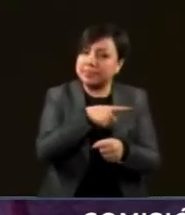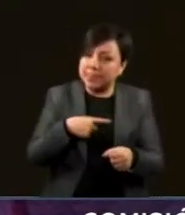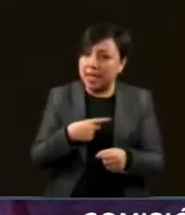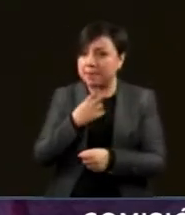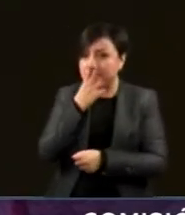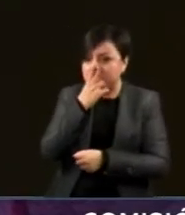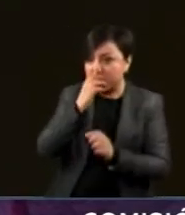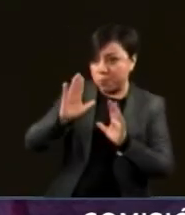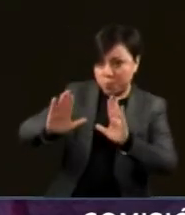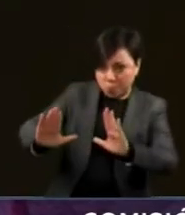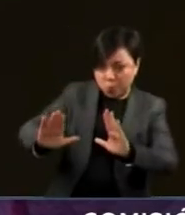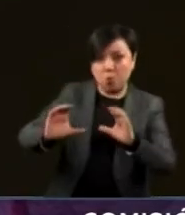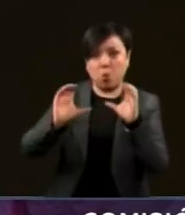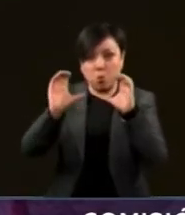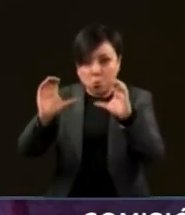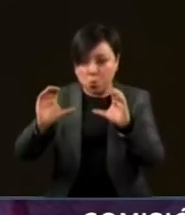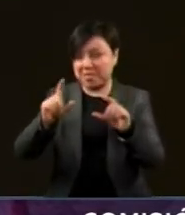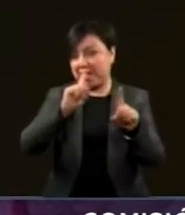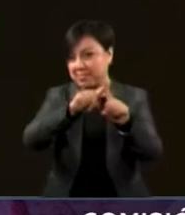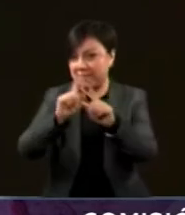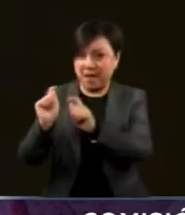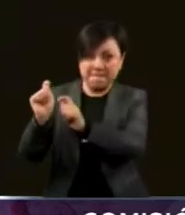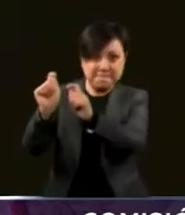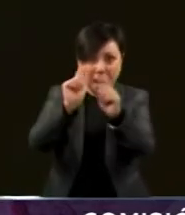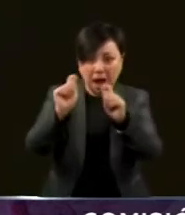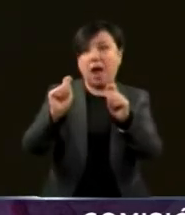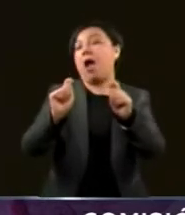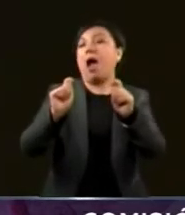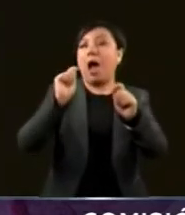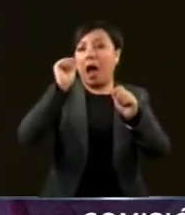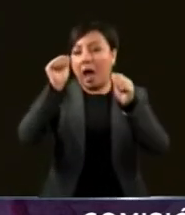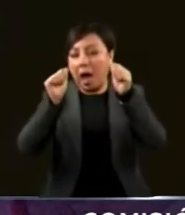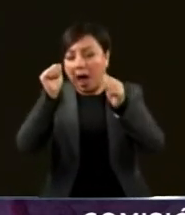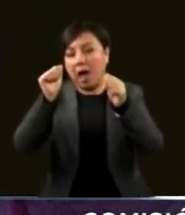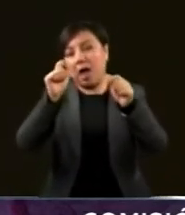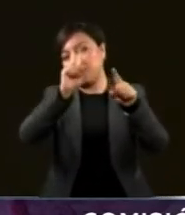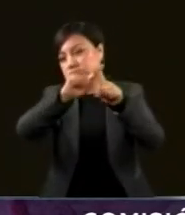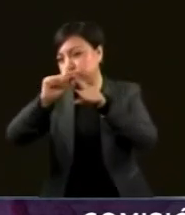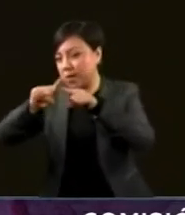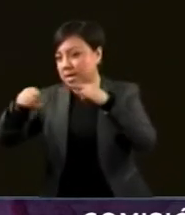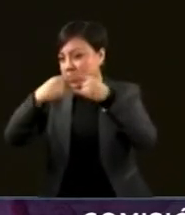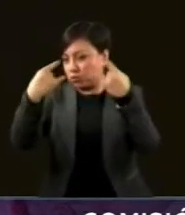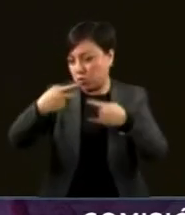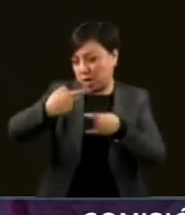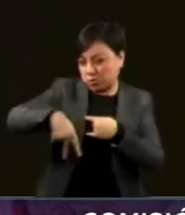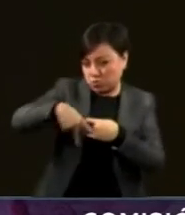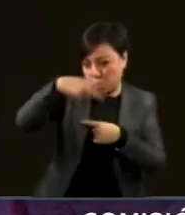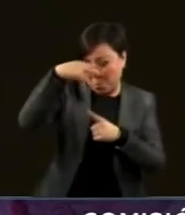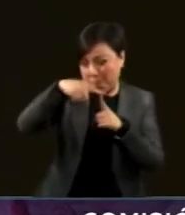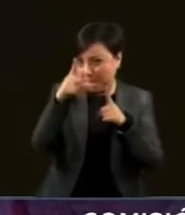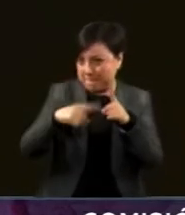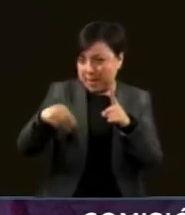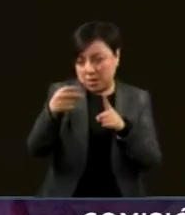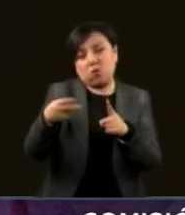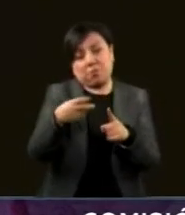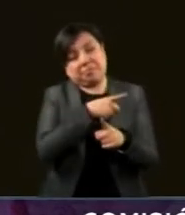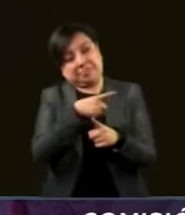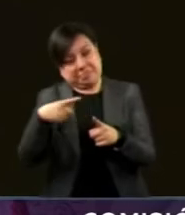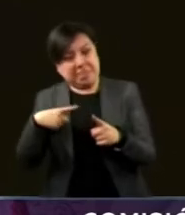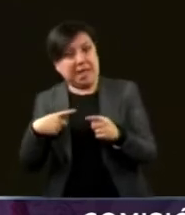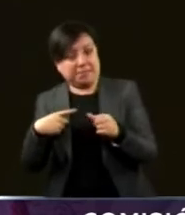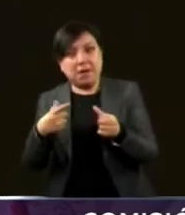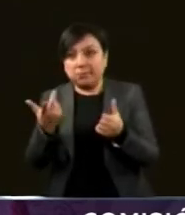proteger y mantener los monumentos arqueológicos, históricos y artísticos que conforman el patrimonio cultural de la nación, así